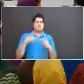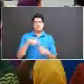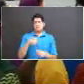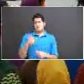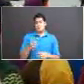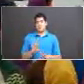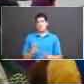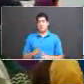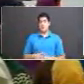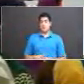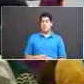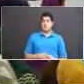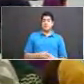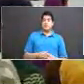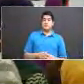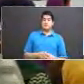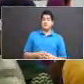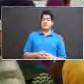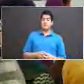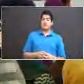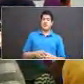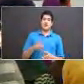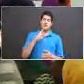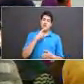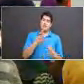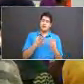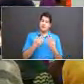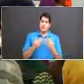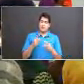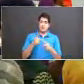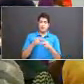Ok. Silvia Reyes Méndez,